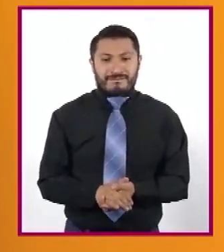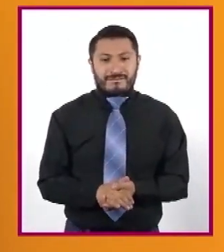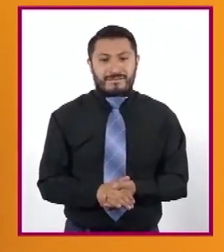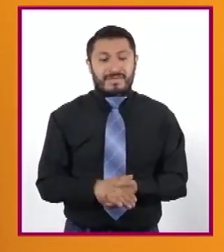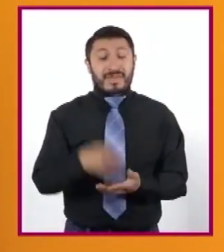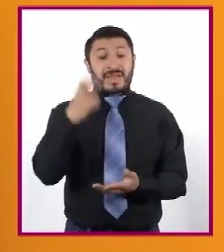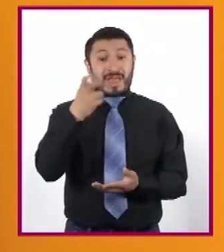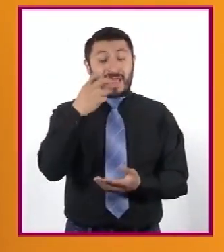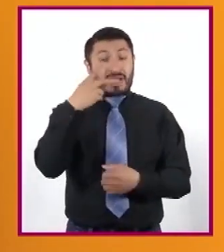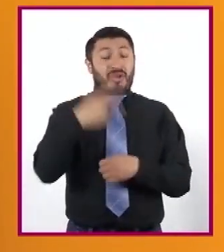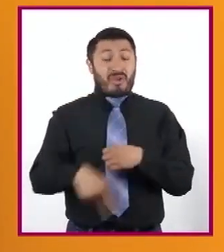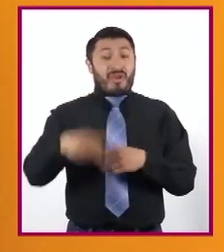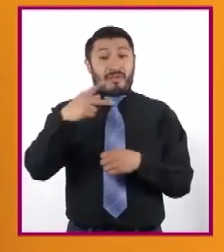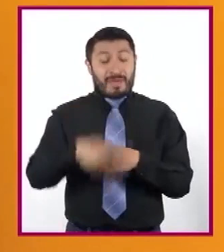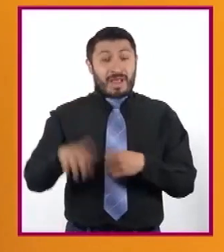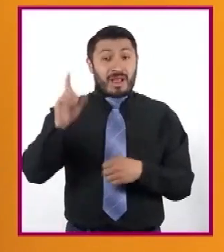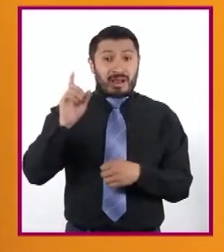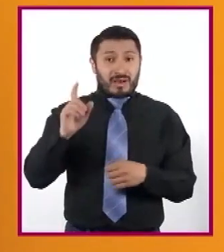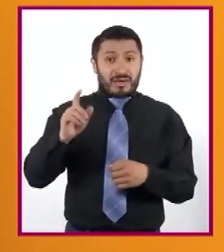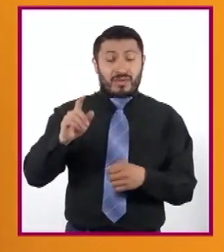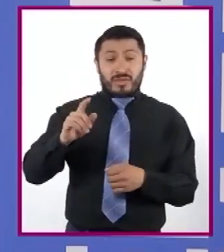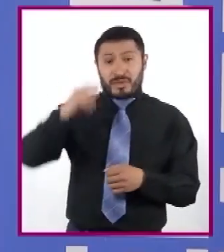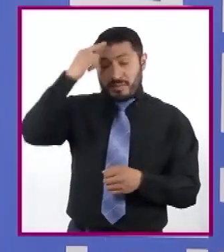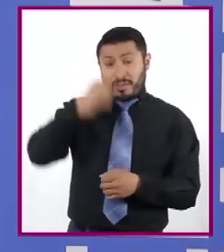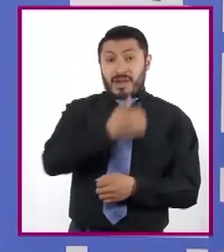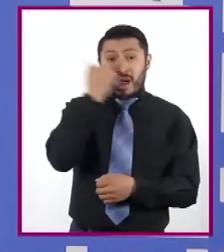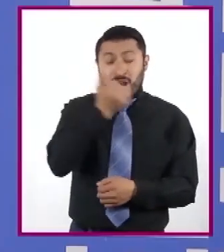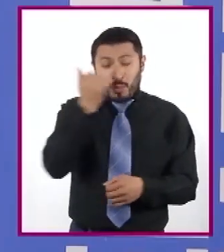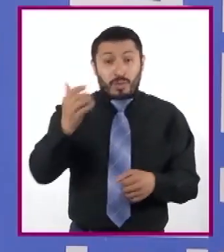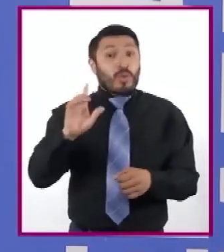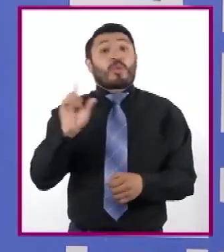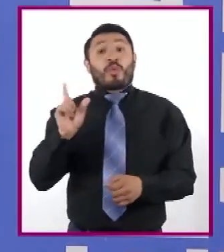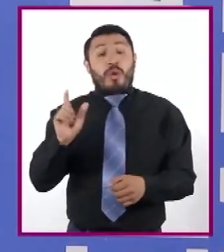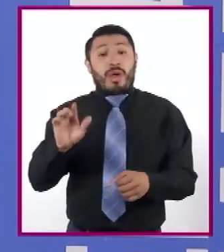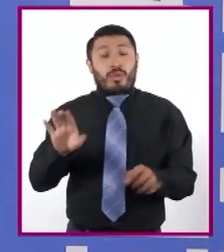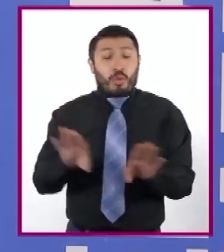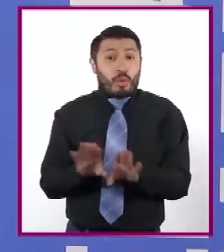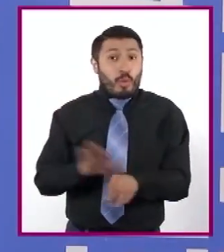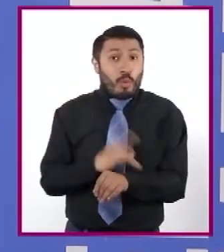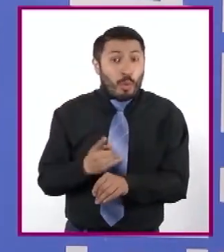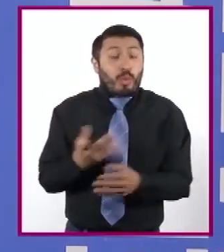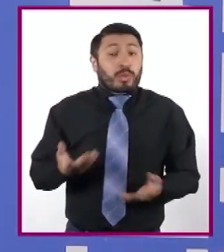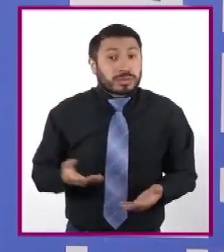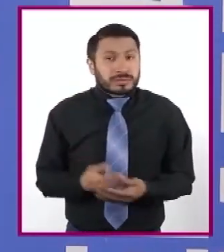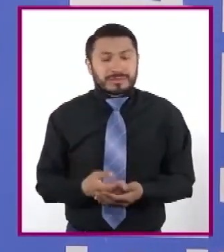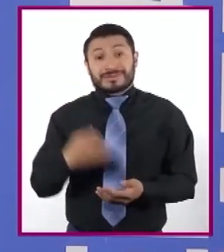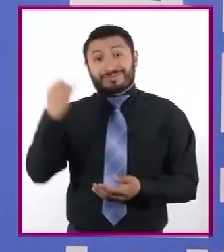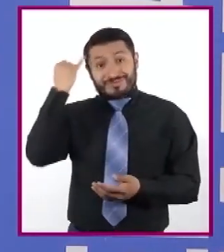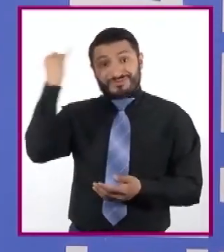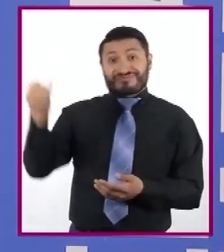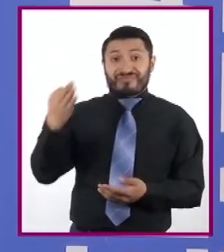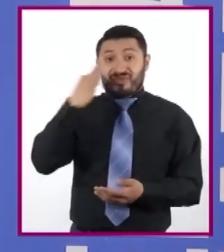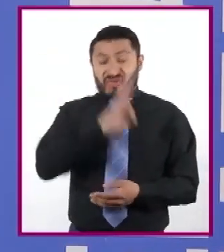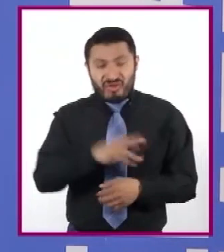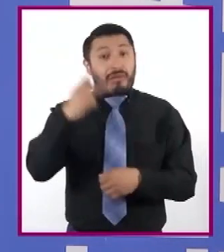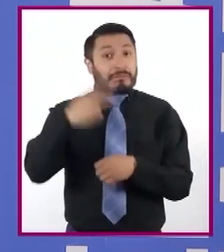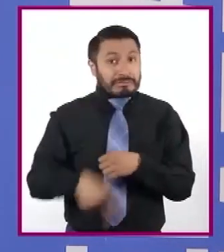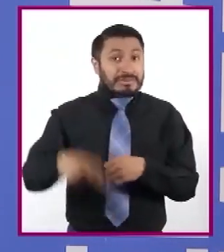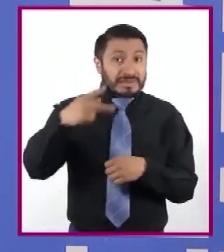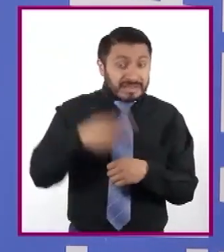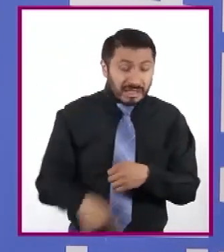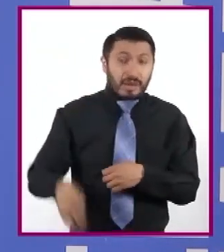se vuelven peligrosos para una alumna o alumno? Los prejuicios se vuelven peligrosos cuando una